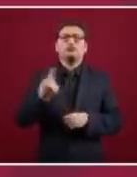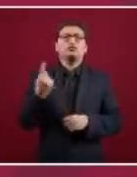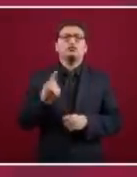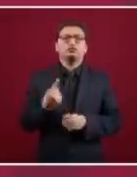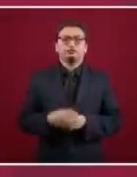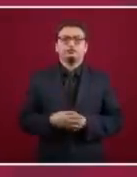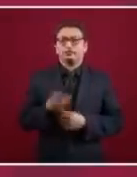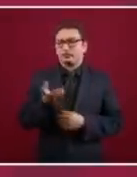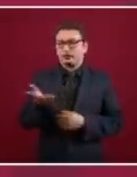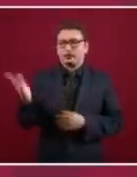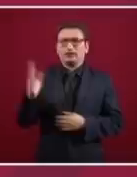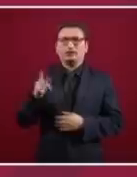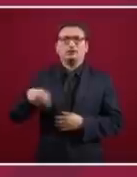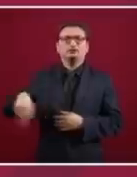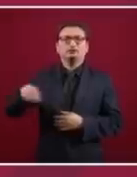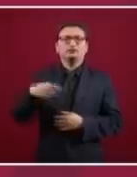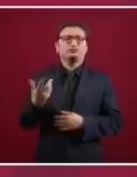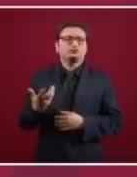ellos